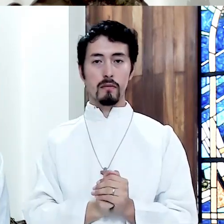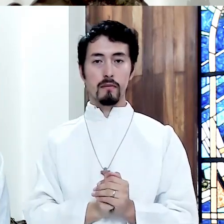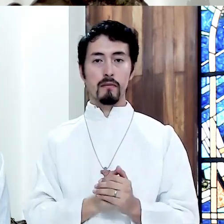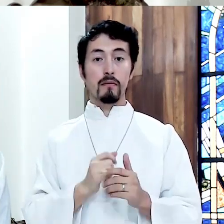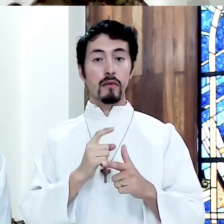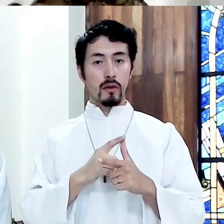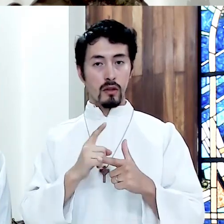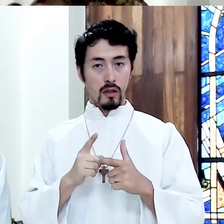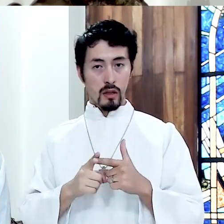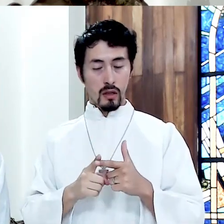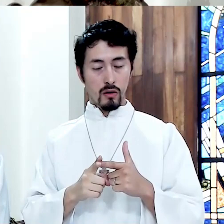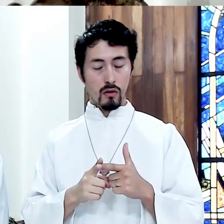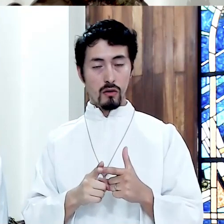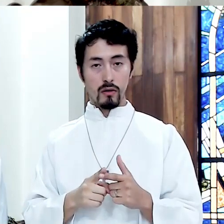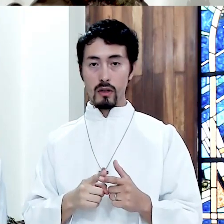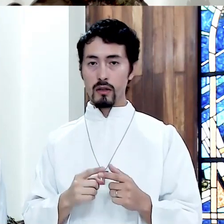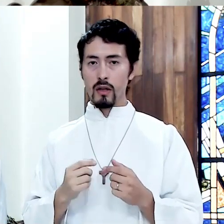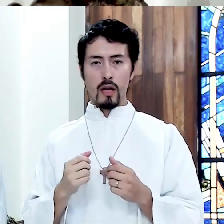verá la gloria de Dios.